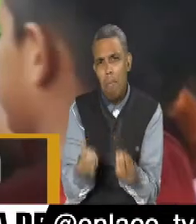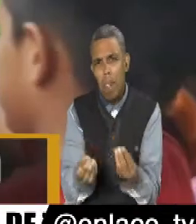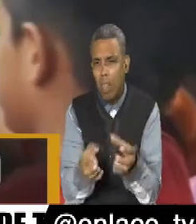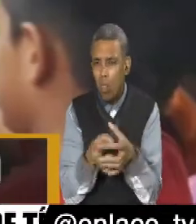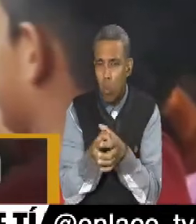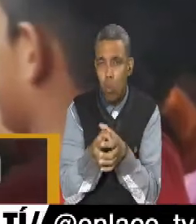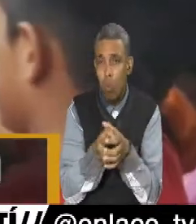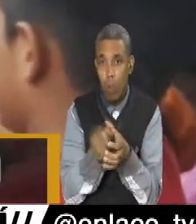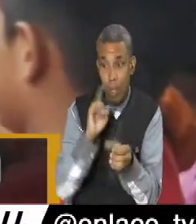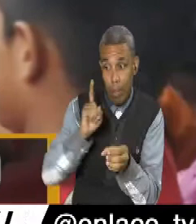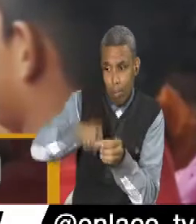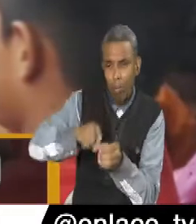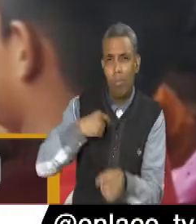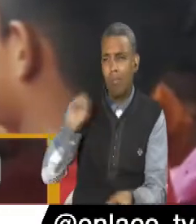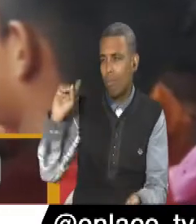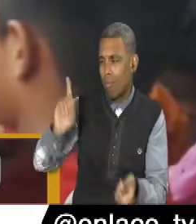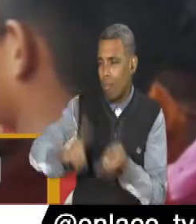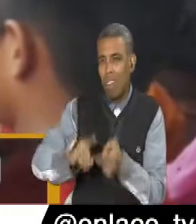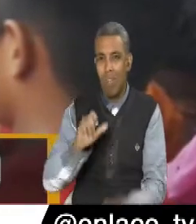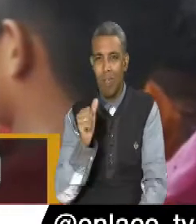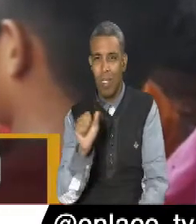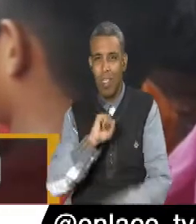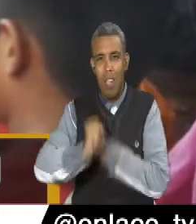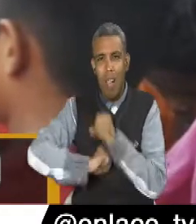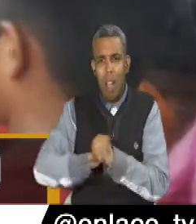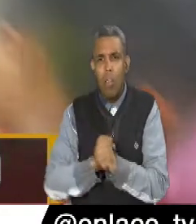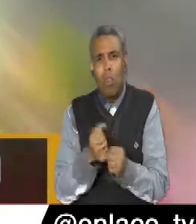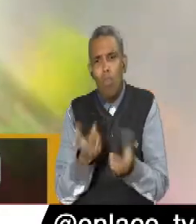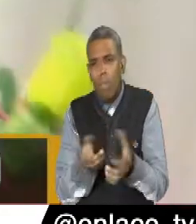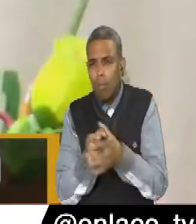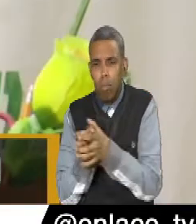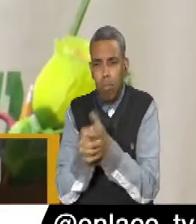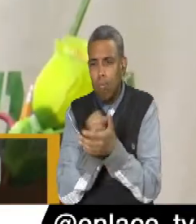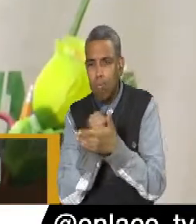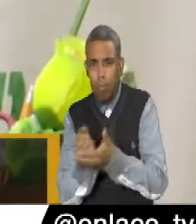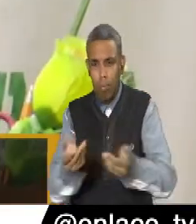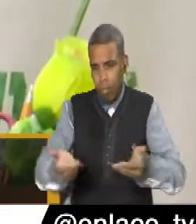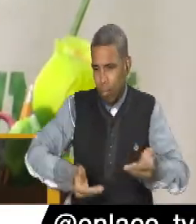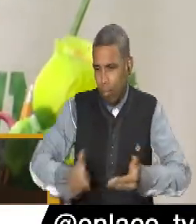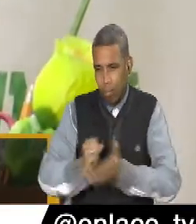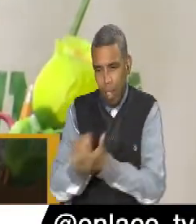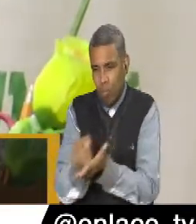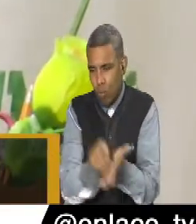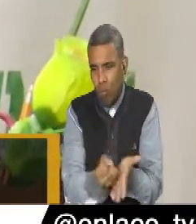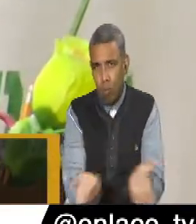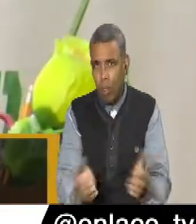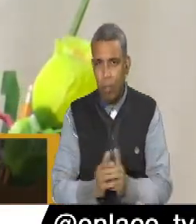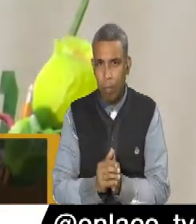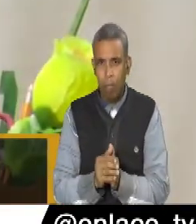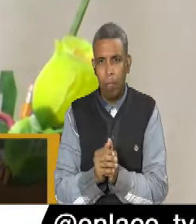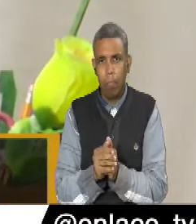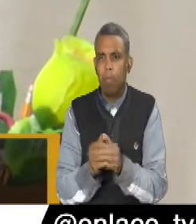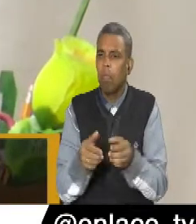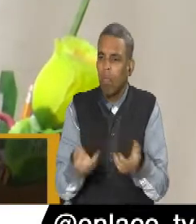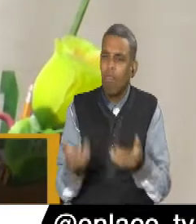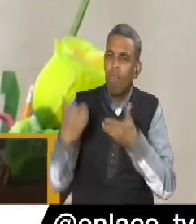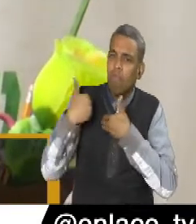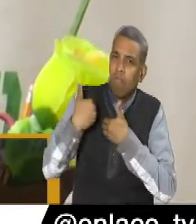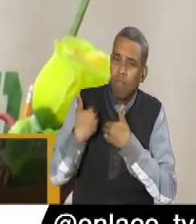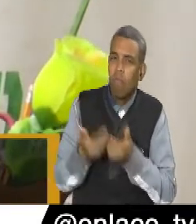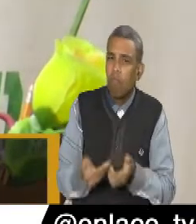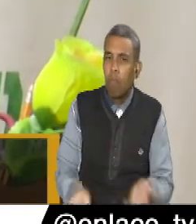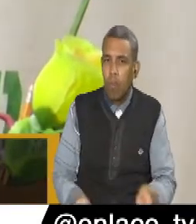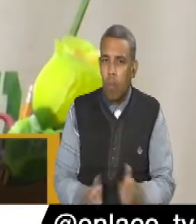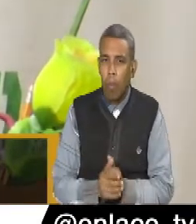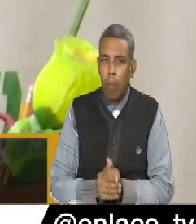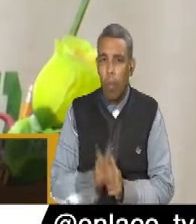de 10 años ha entregado su vida simplemente a servir. Nosotros realizamos aquí nuestra labor en ayudas a la comunidad, personas